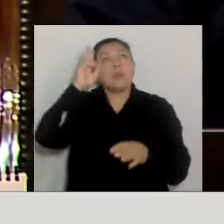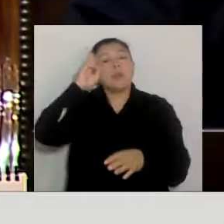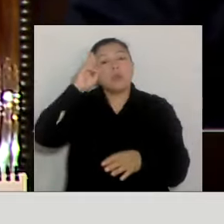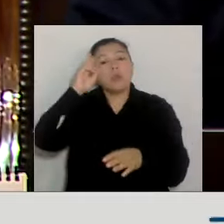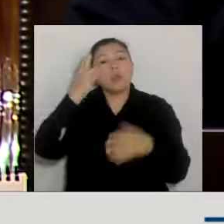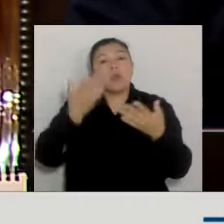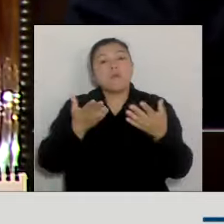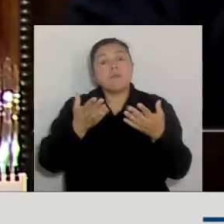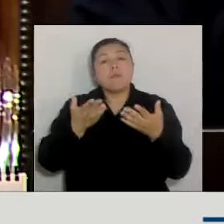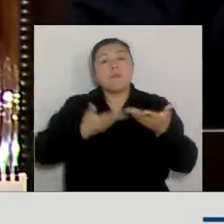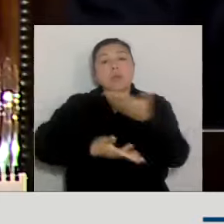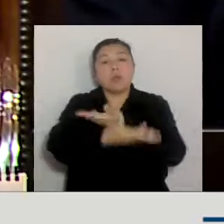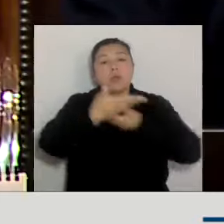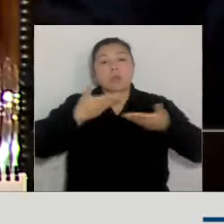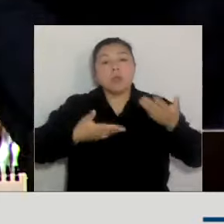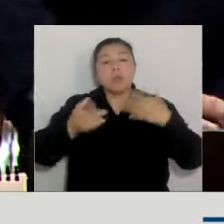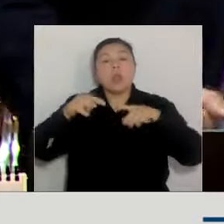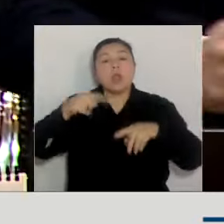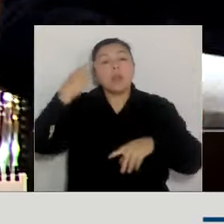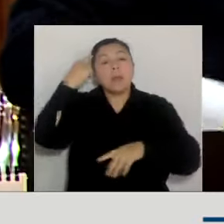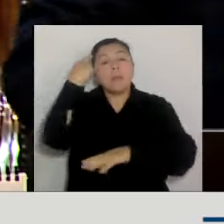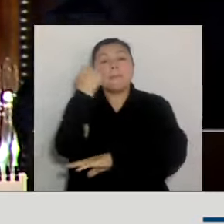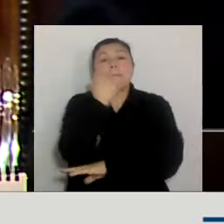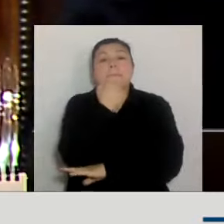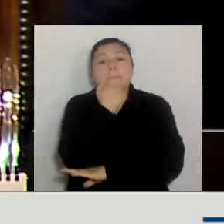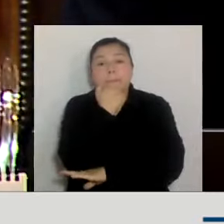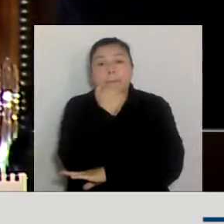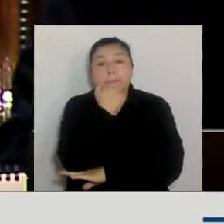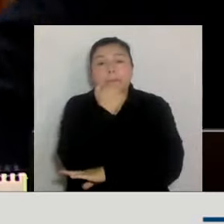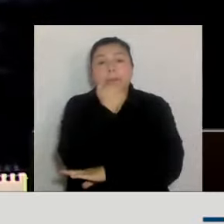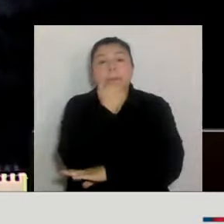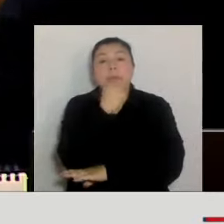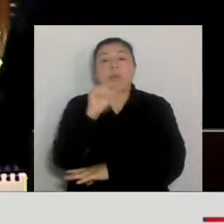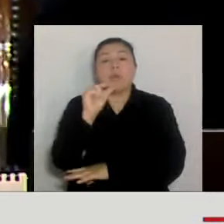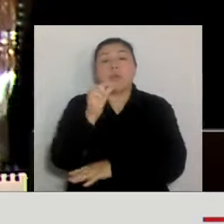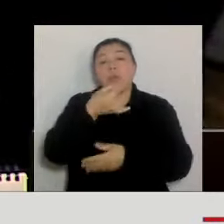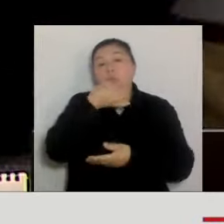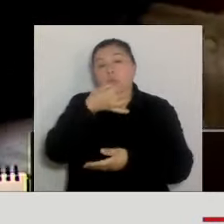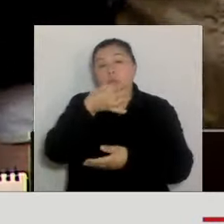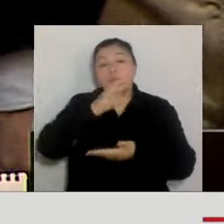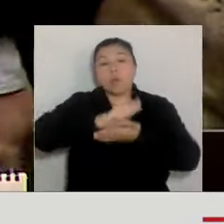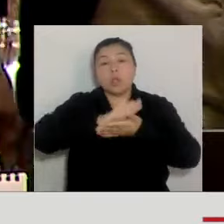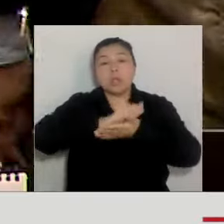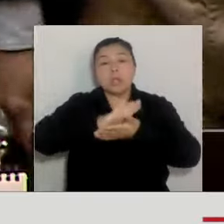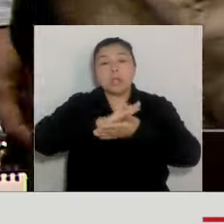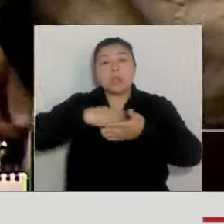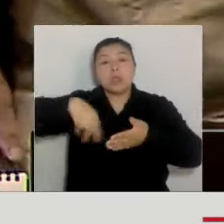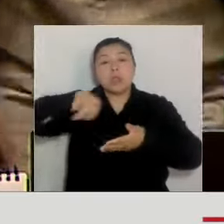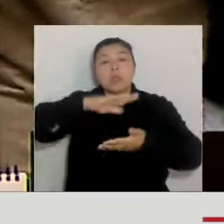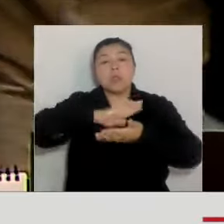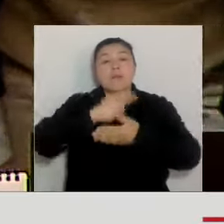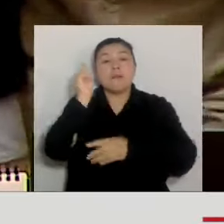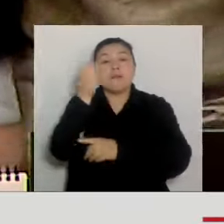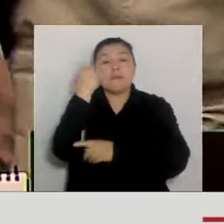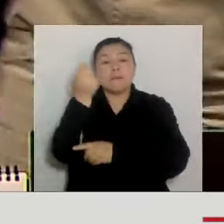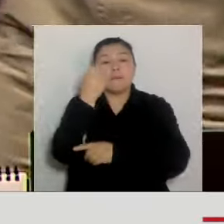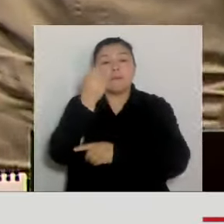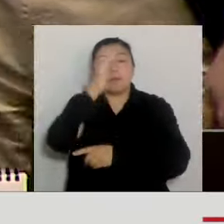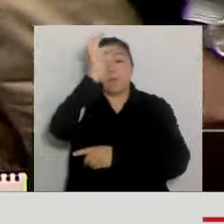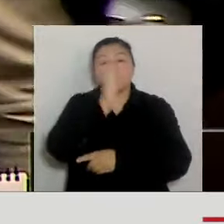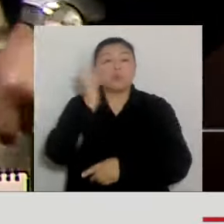compartir ahora en el pensador un pequeño y una celebración de nuestras fiestas patrias con las y los funcionarios del